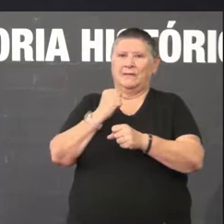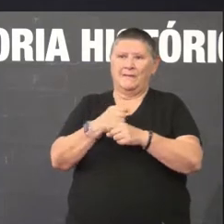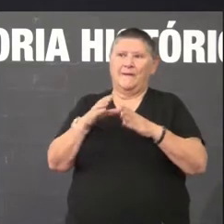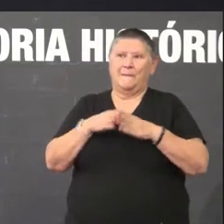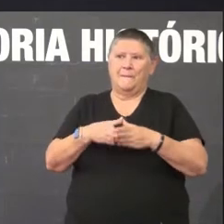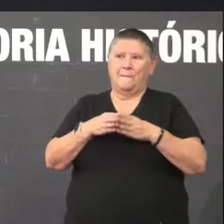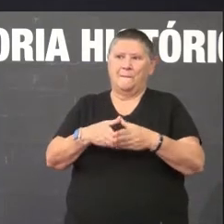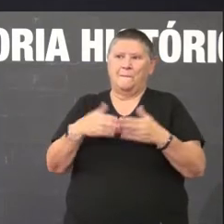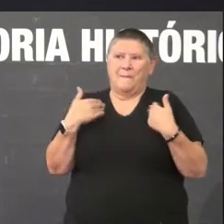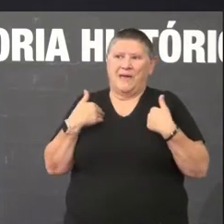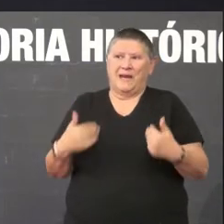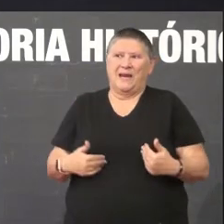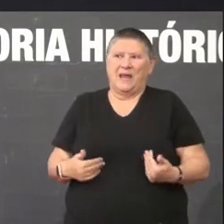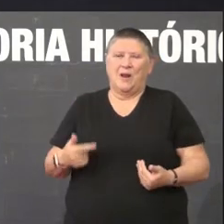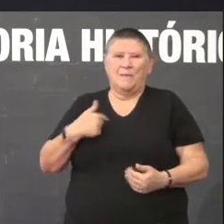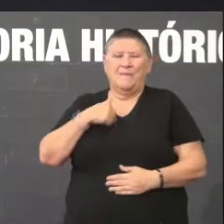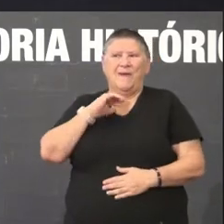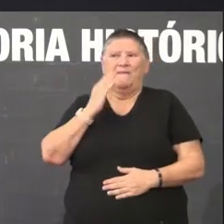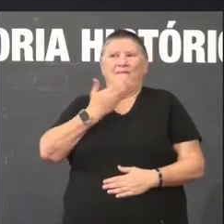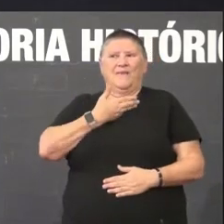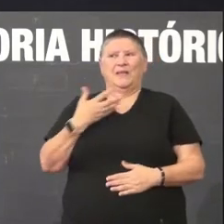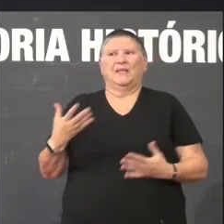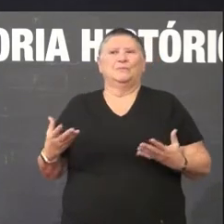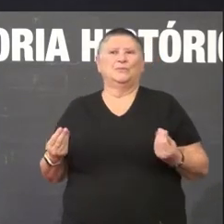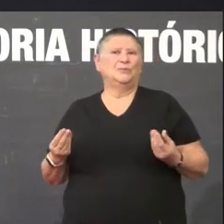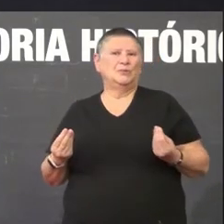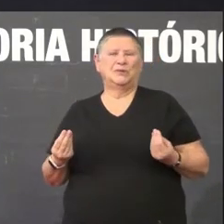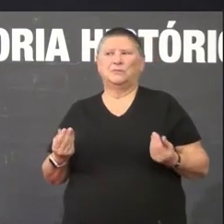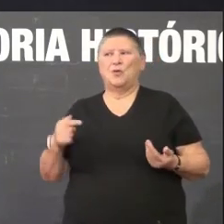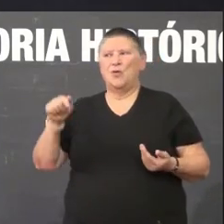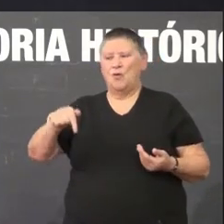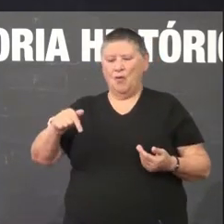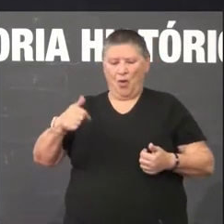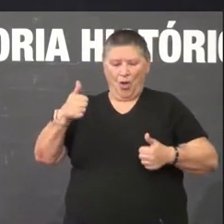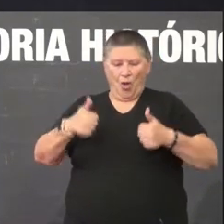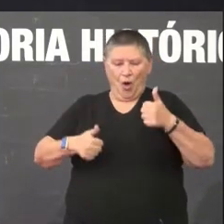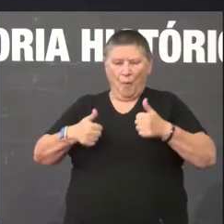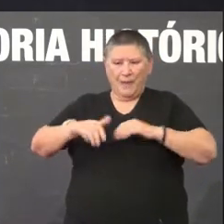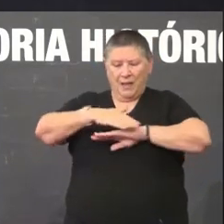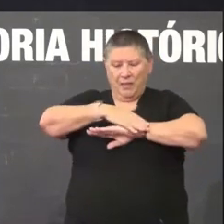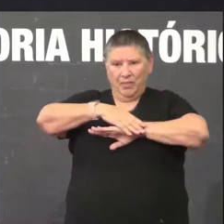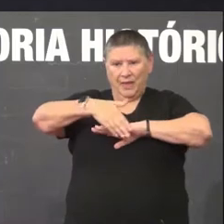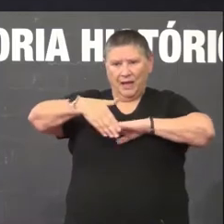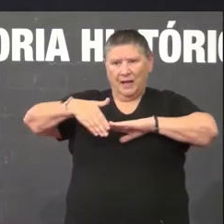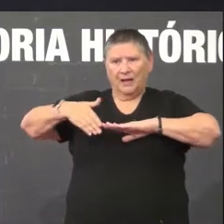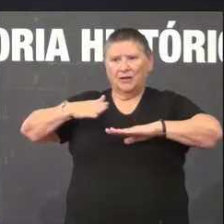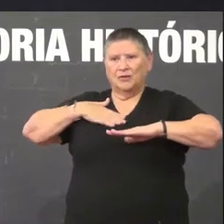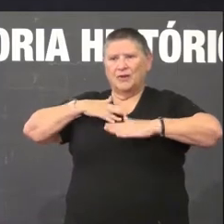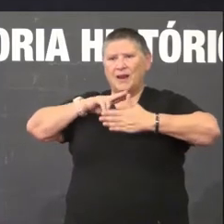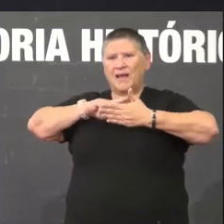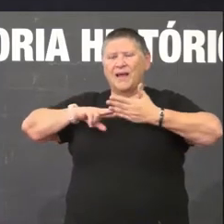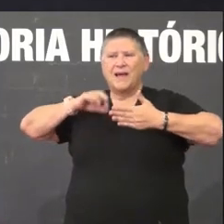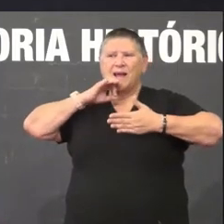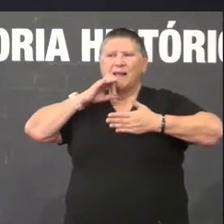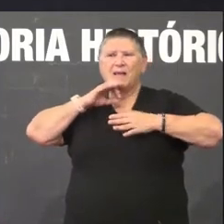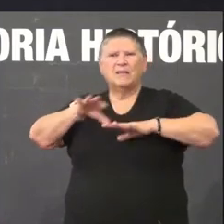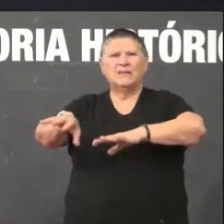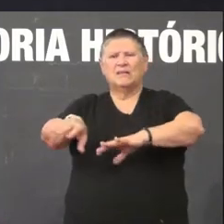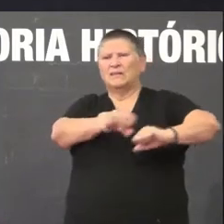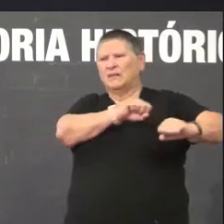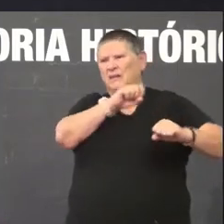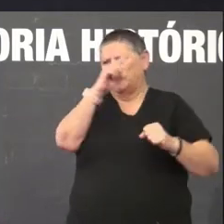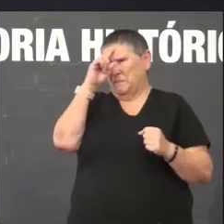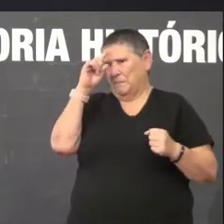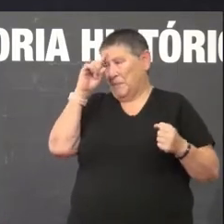moitísimo todo isto. É dicir, hoxe as competencias do litoral galego están en mans de Madrid, como